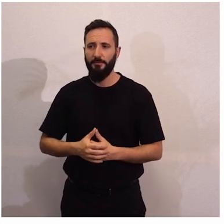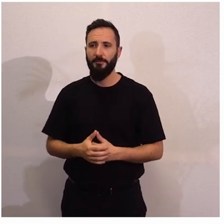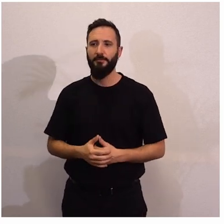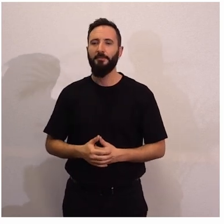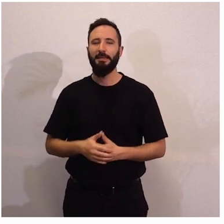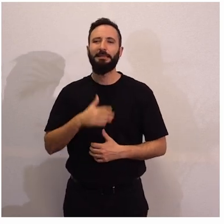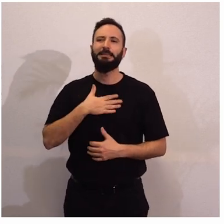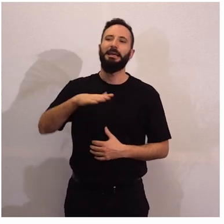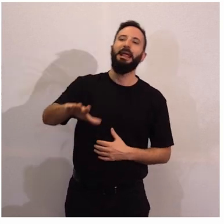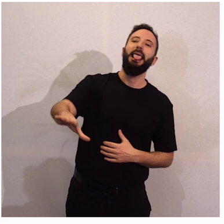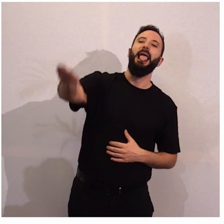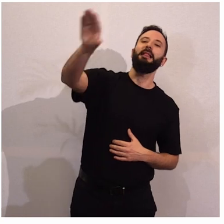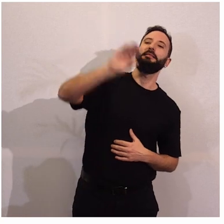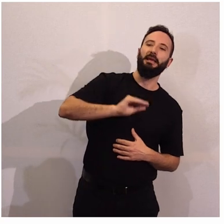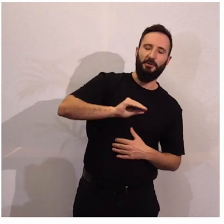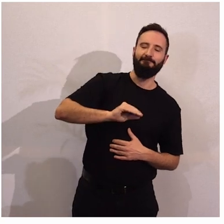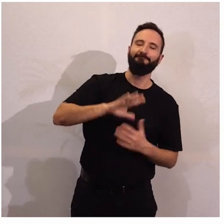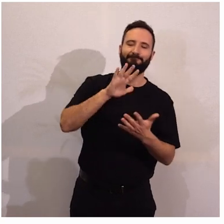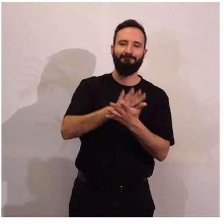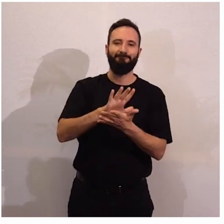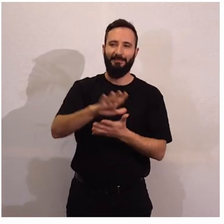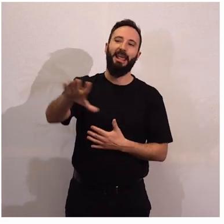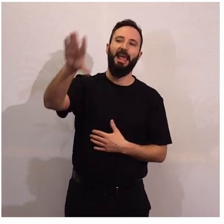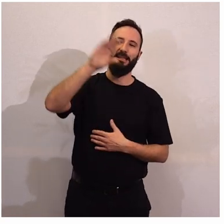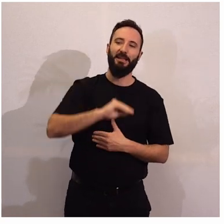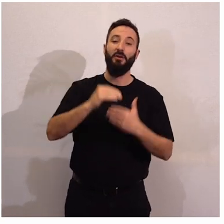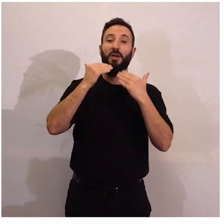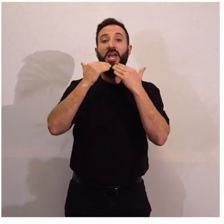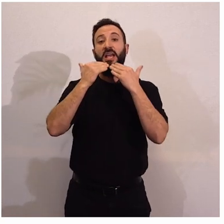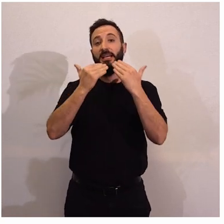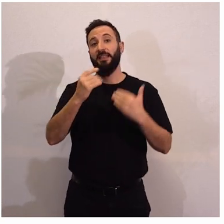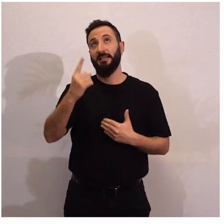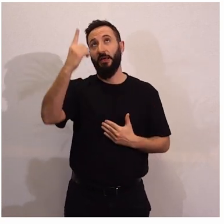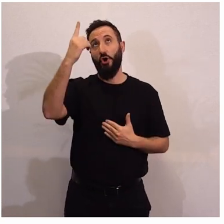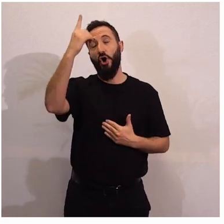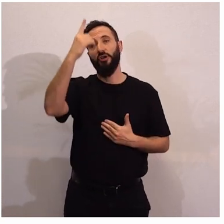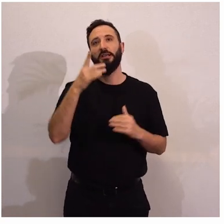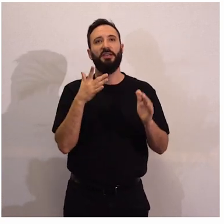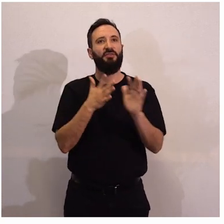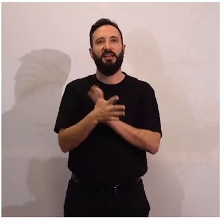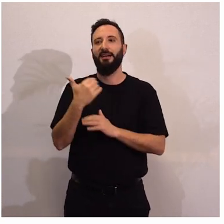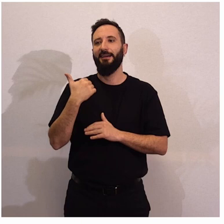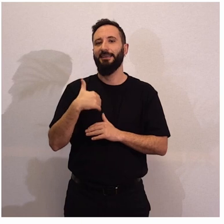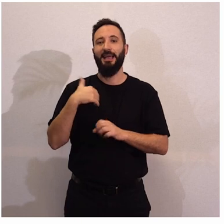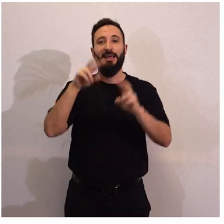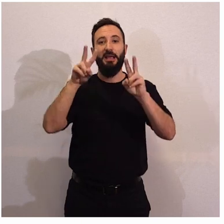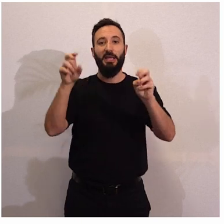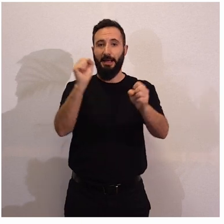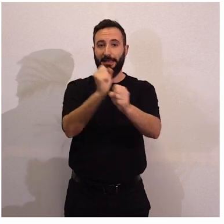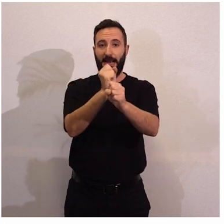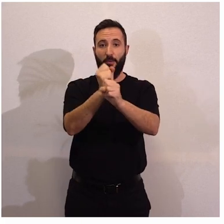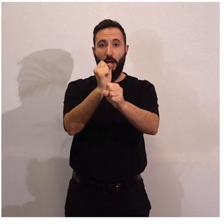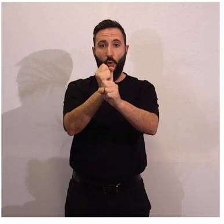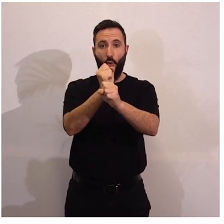Te entiendo. Prejuzgando. Bueno, gracias a Dios he dado en el tema laboral que